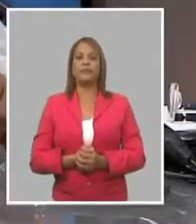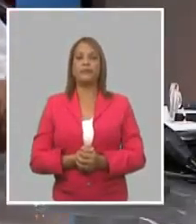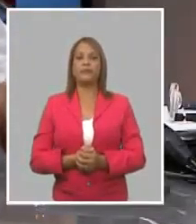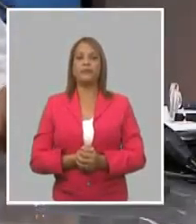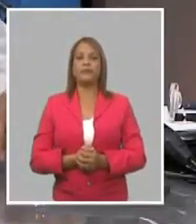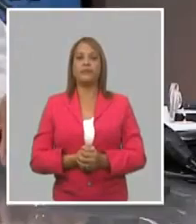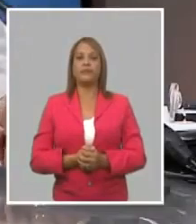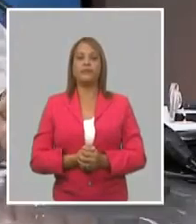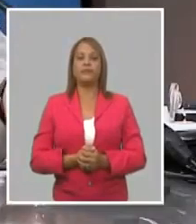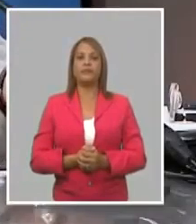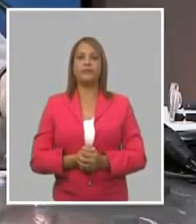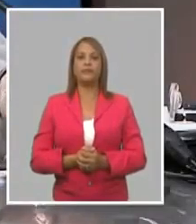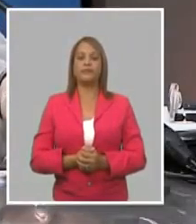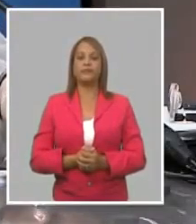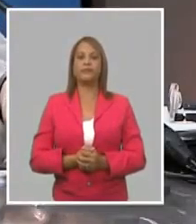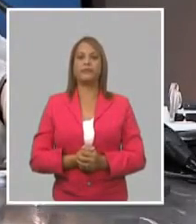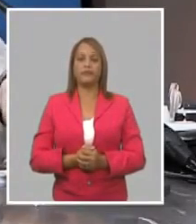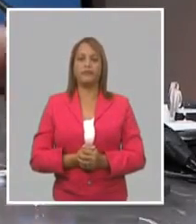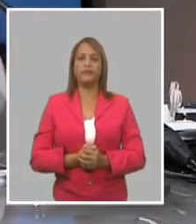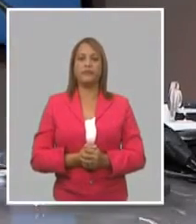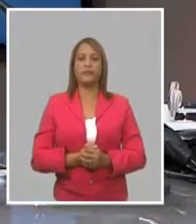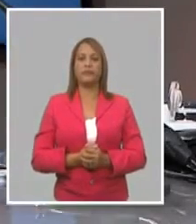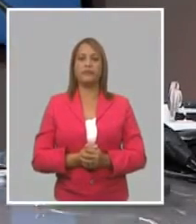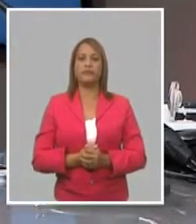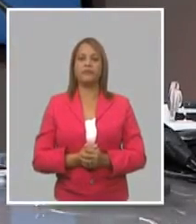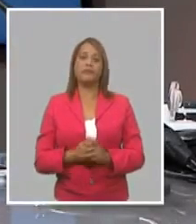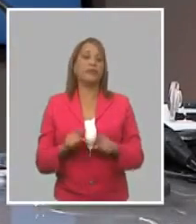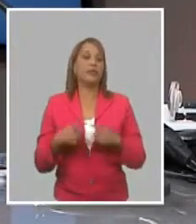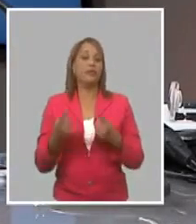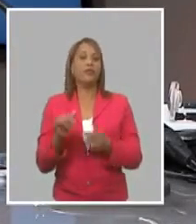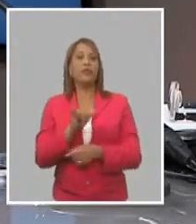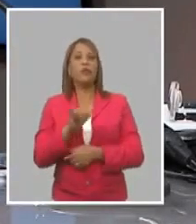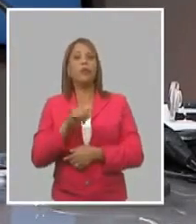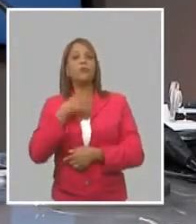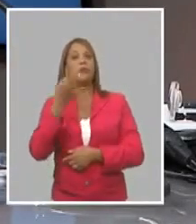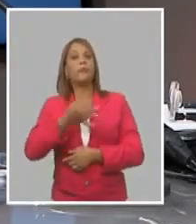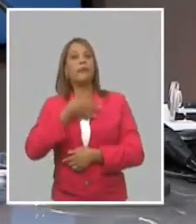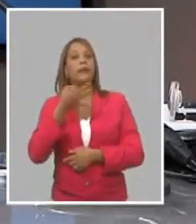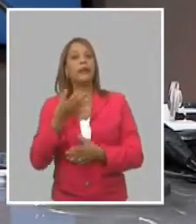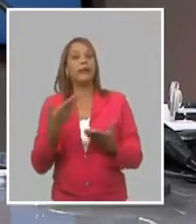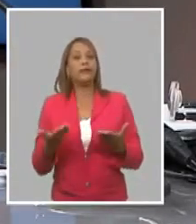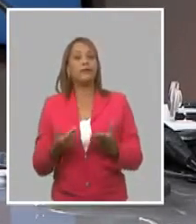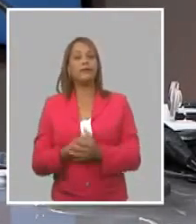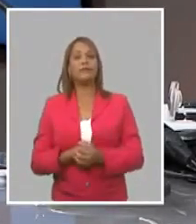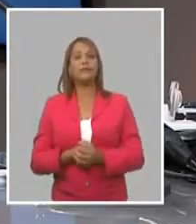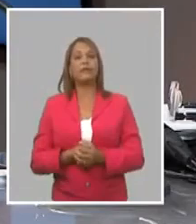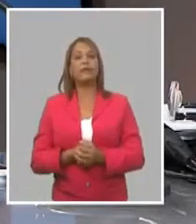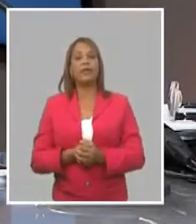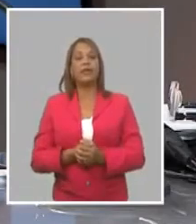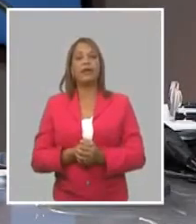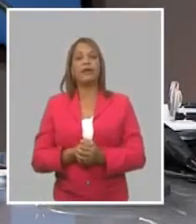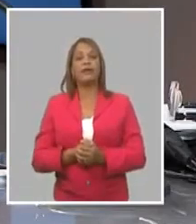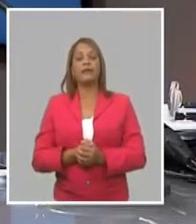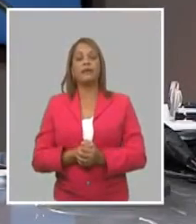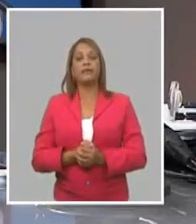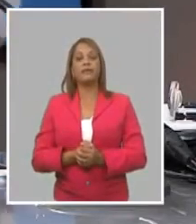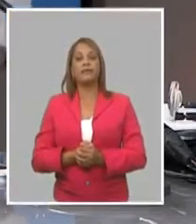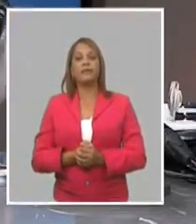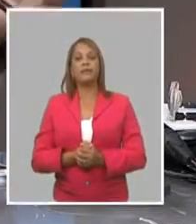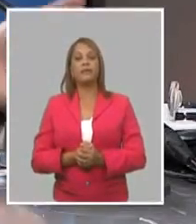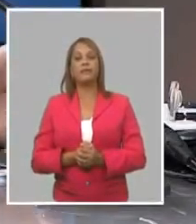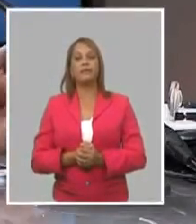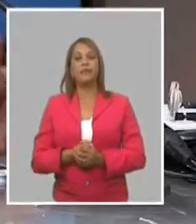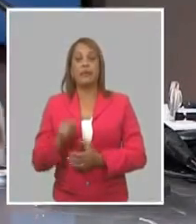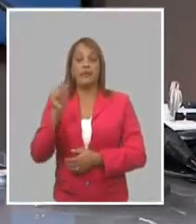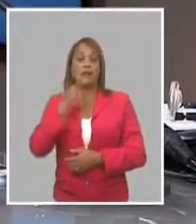legal en el país. Y entonces también tengo que decirte que estamos hablando de las personas,